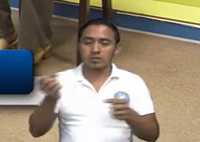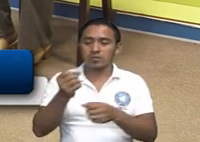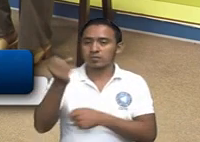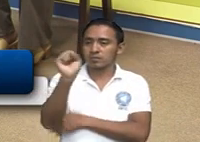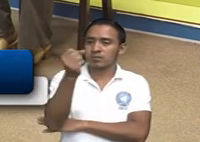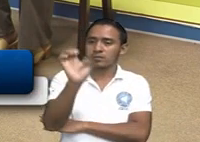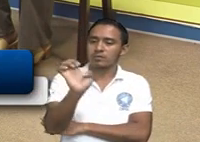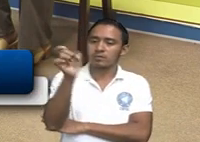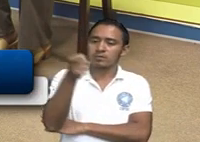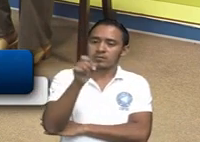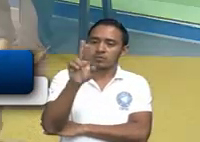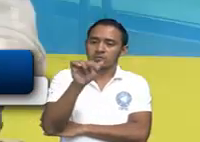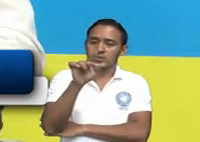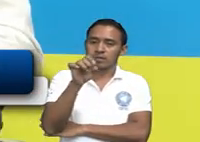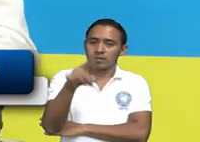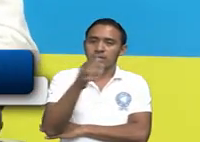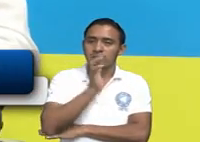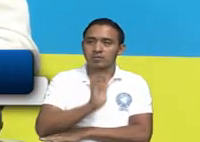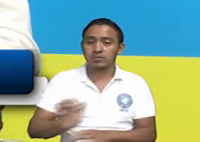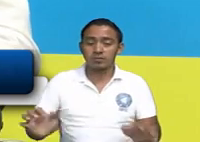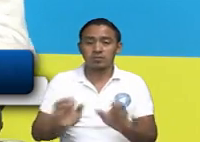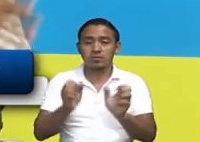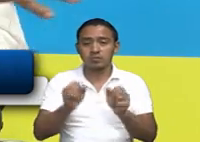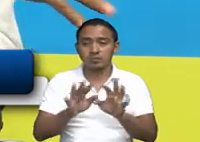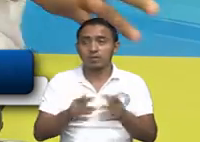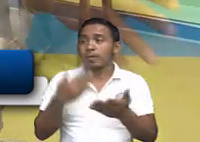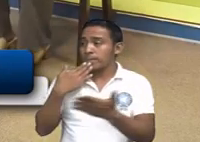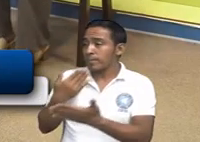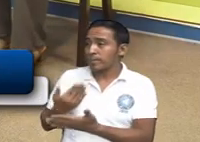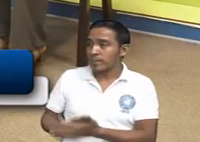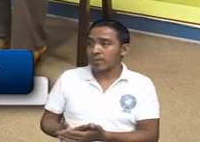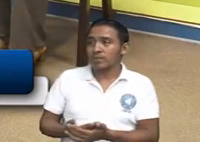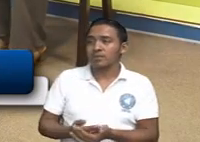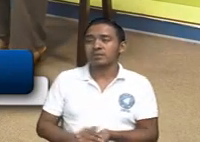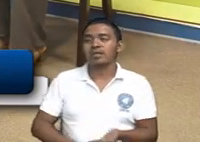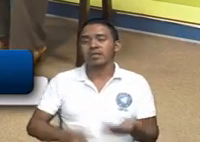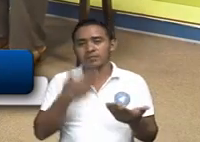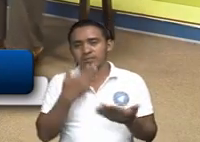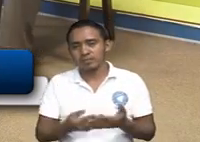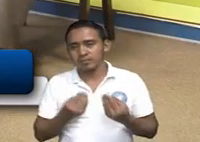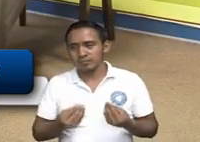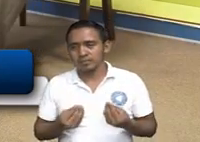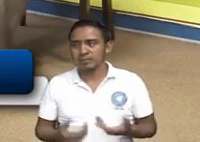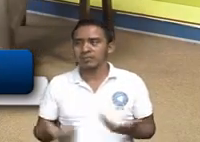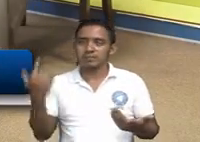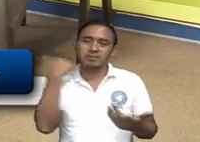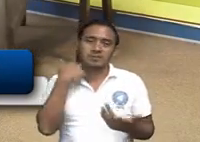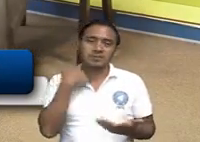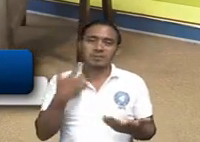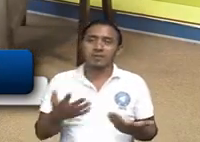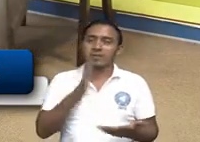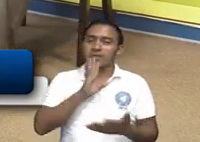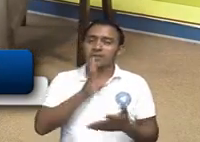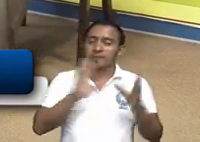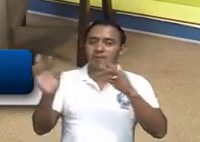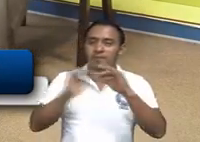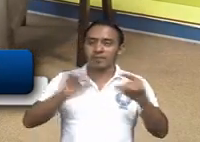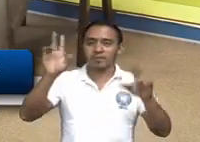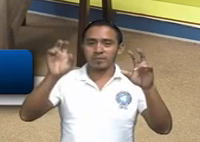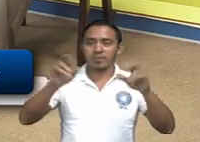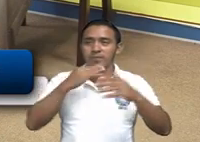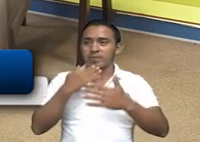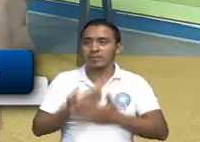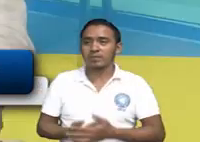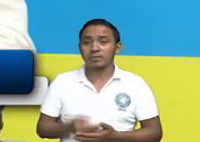sexualidad de nuestros niños y nuestras niñas. Mientras tanto, le agradecemos por su valioso tiempo y haber platicado sobre este tema.